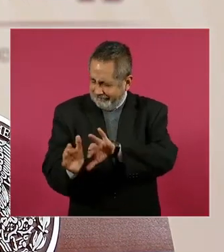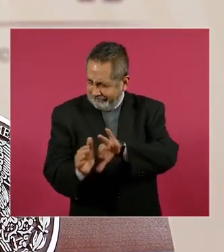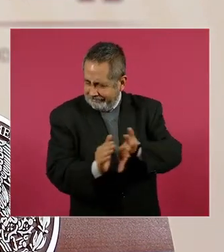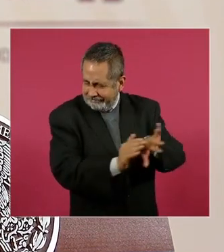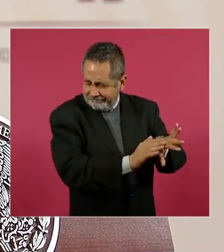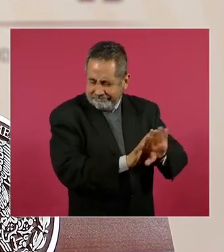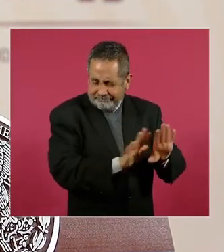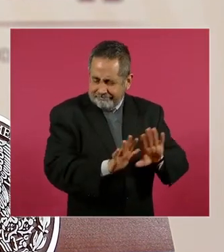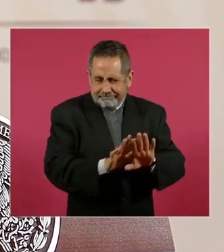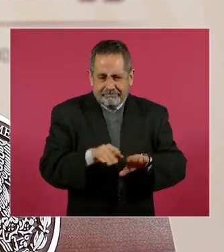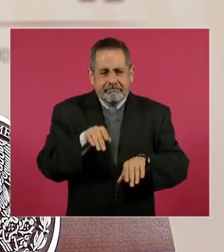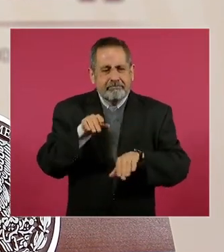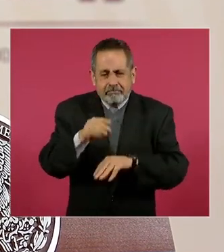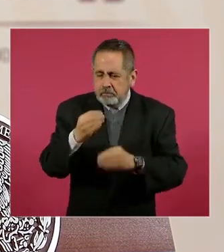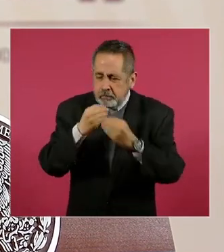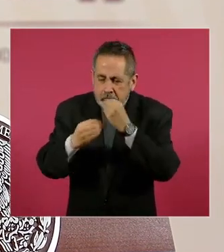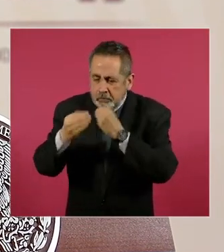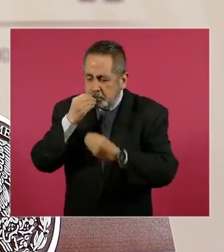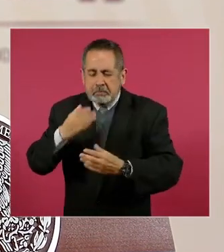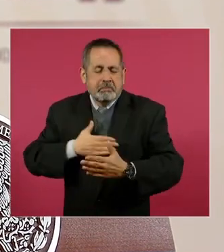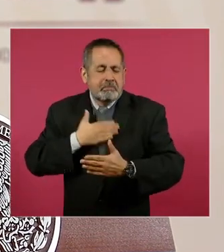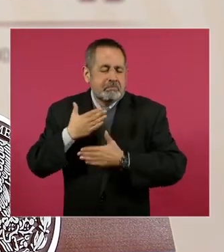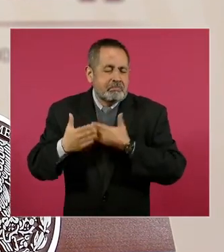No nos metamos en eso.